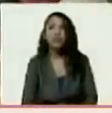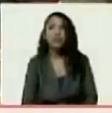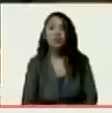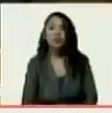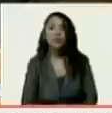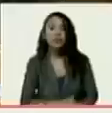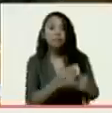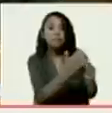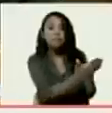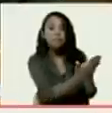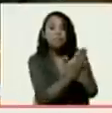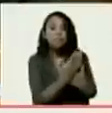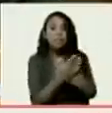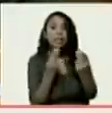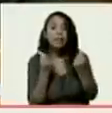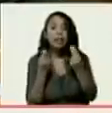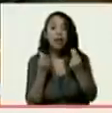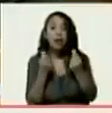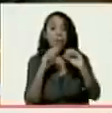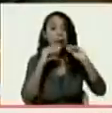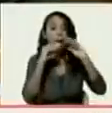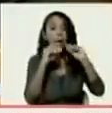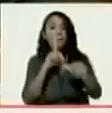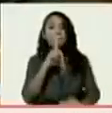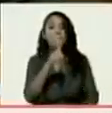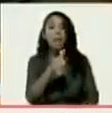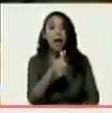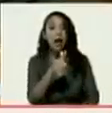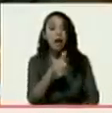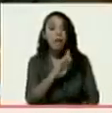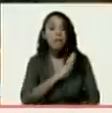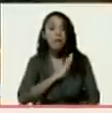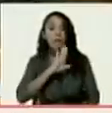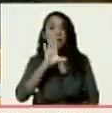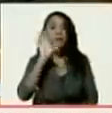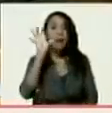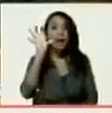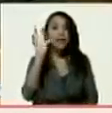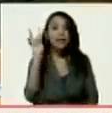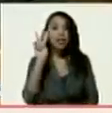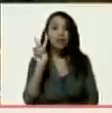Recibir plata para hablar mal de su país.